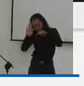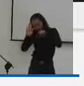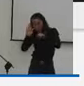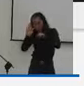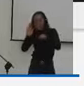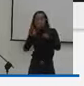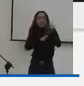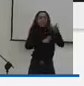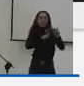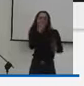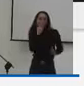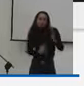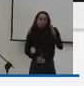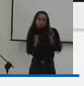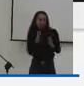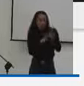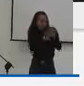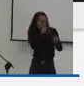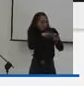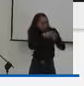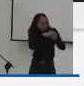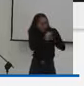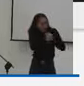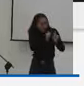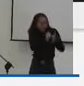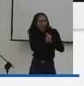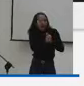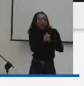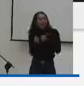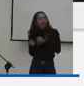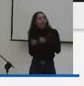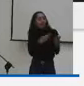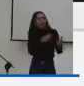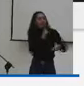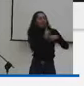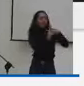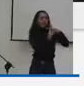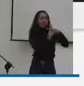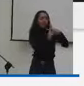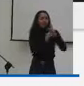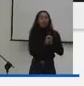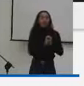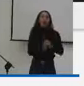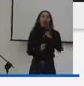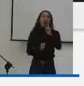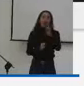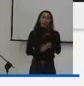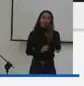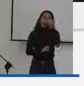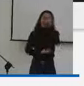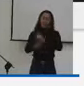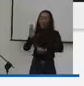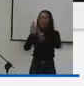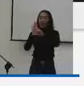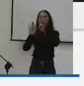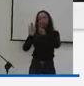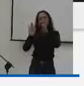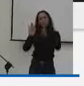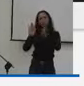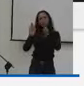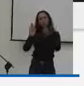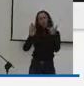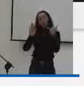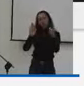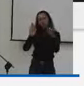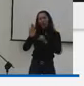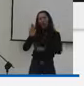y beneficios para los atletas. Si bien la ley 181 recogió algún tipo de beneficios, sabemos